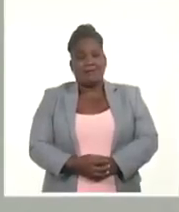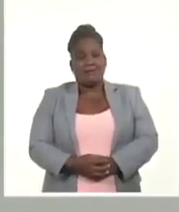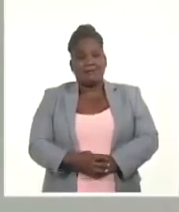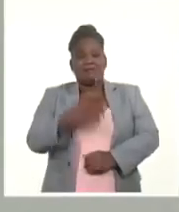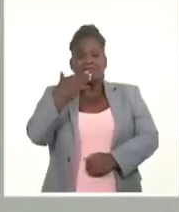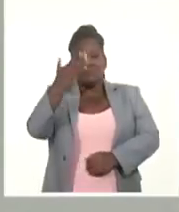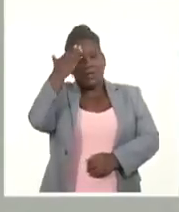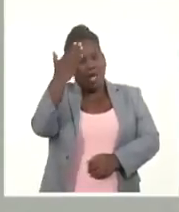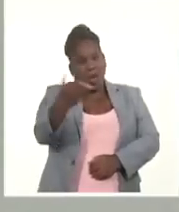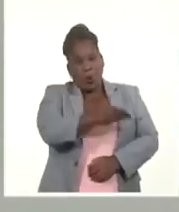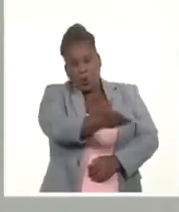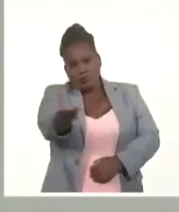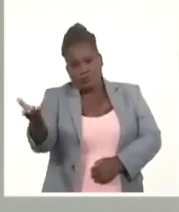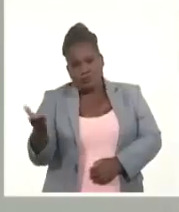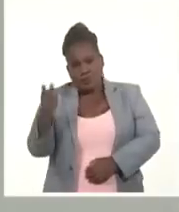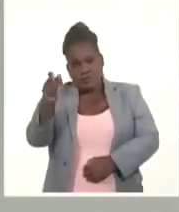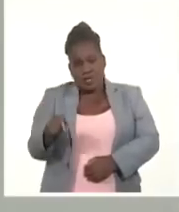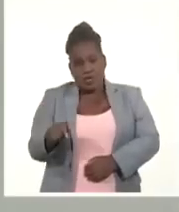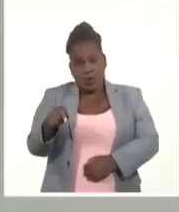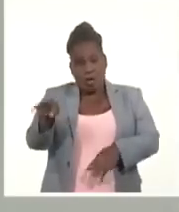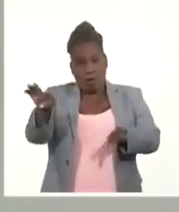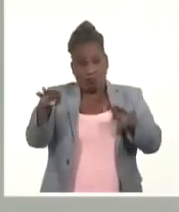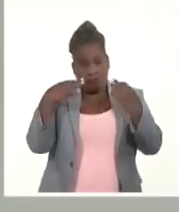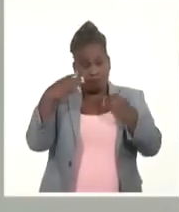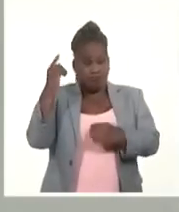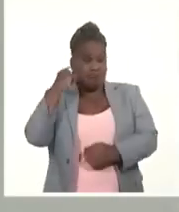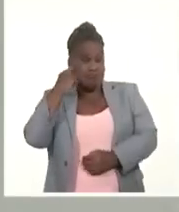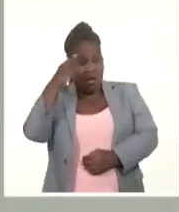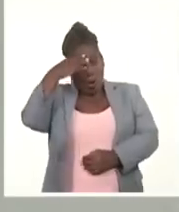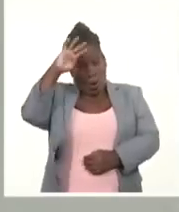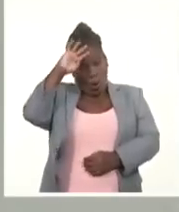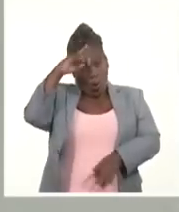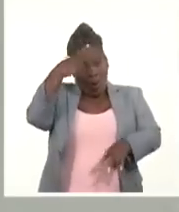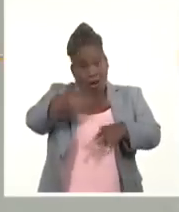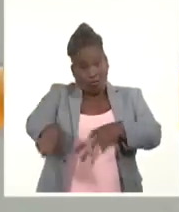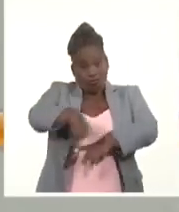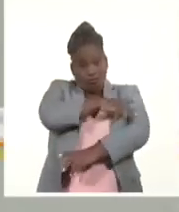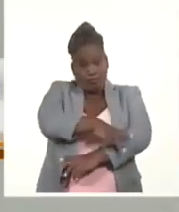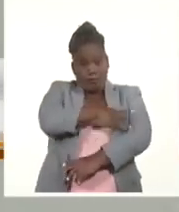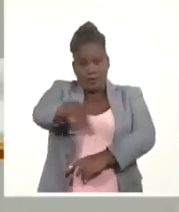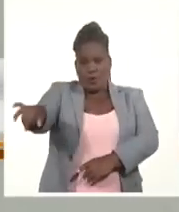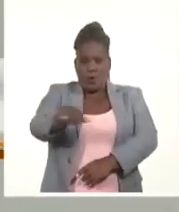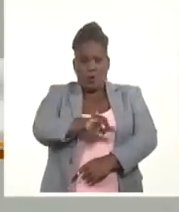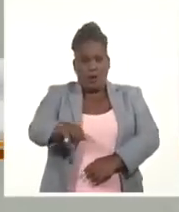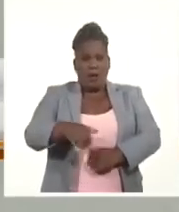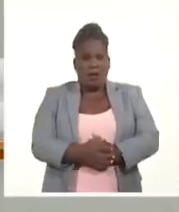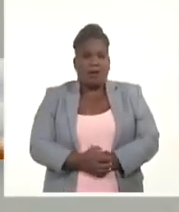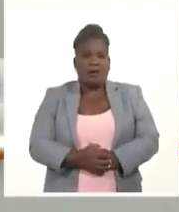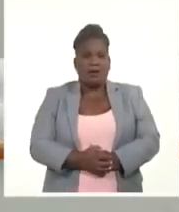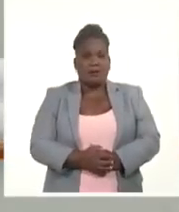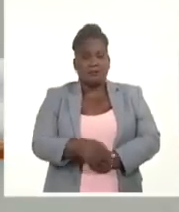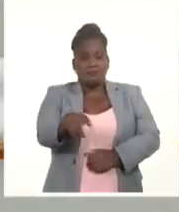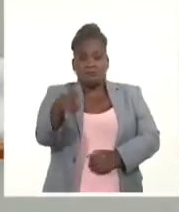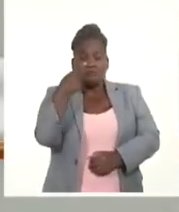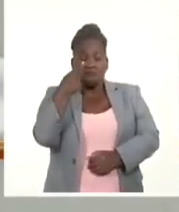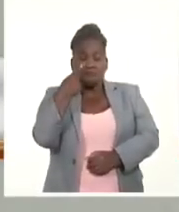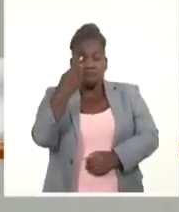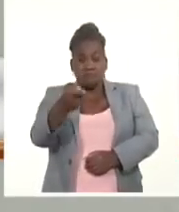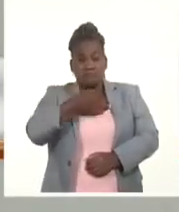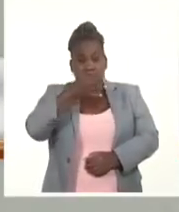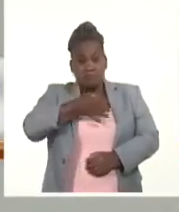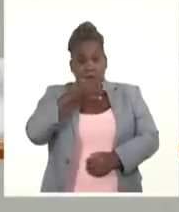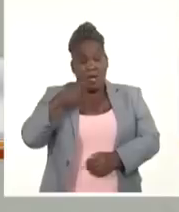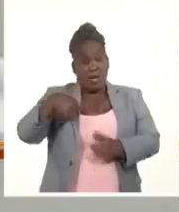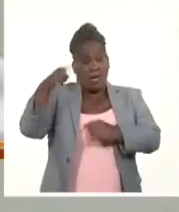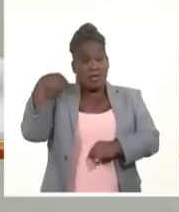Bien, un saludo a todas las personas que nos escuchan en Cuba y en otras partes del mundo. Como bien usted comentaba, ayer se